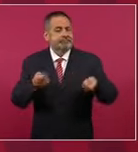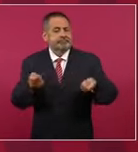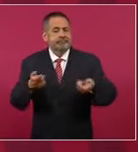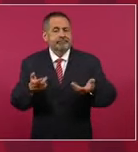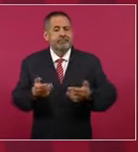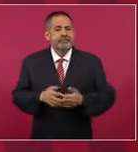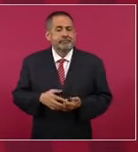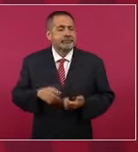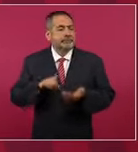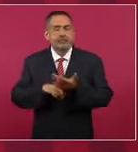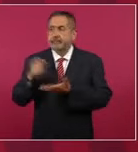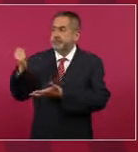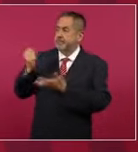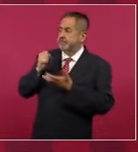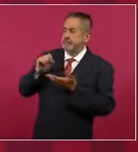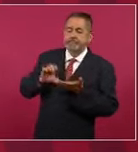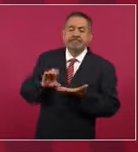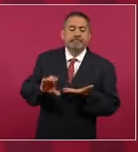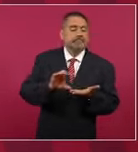por el presupuesto.